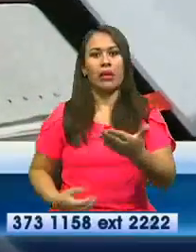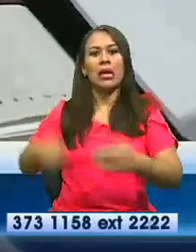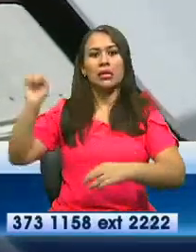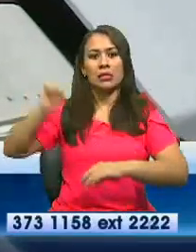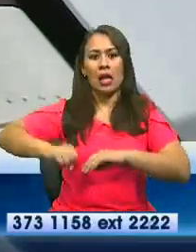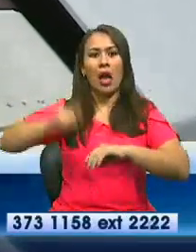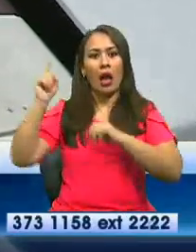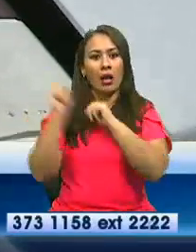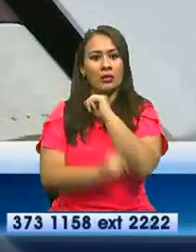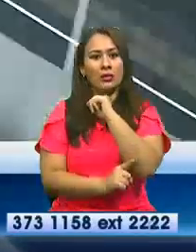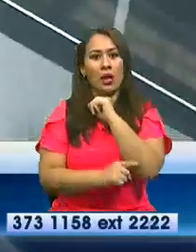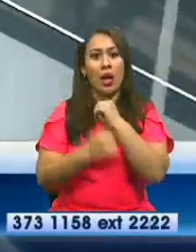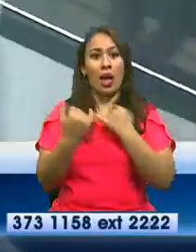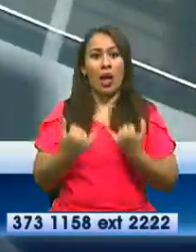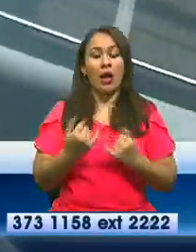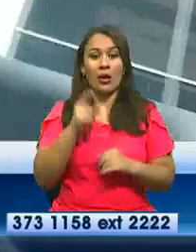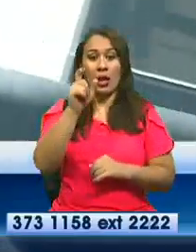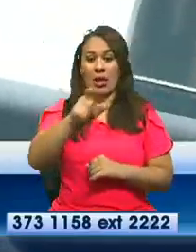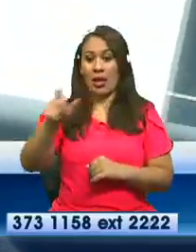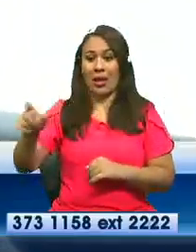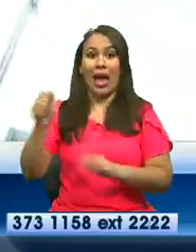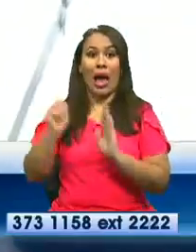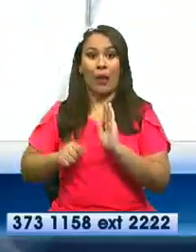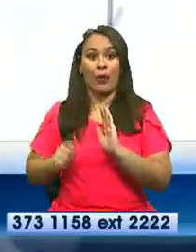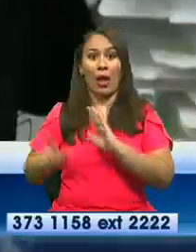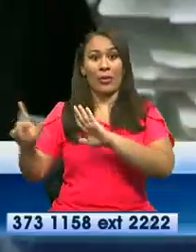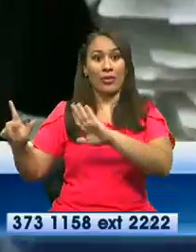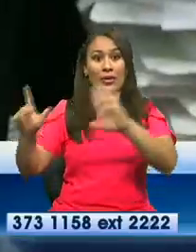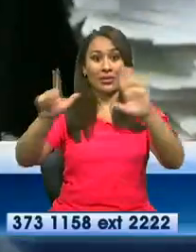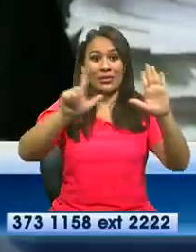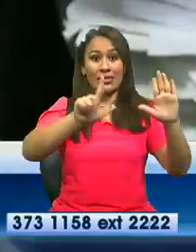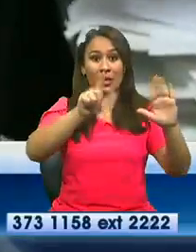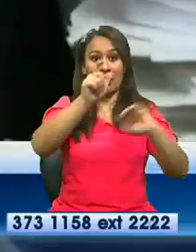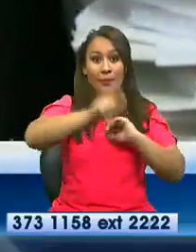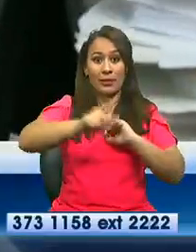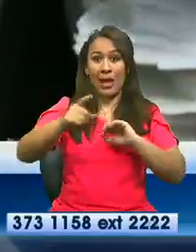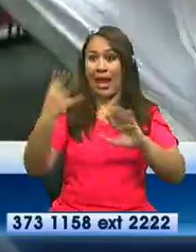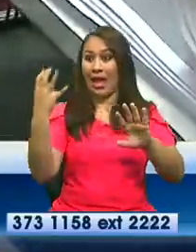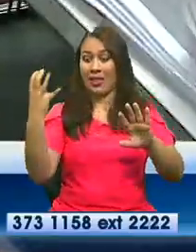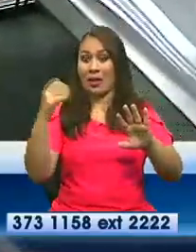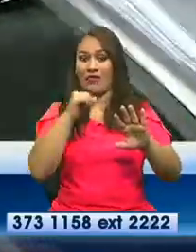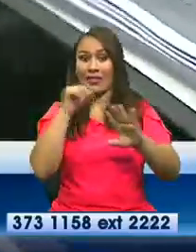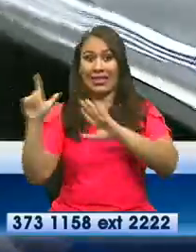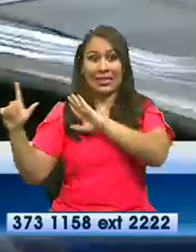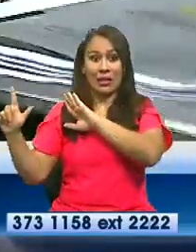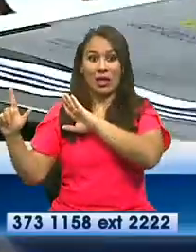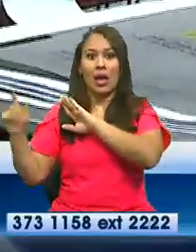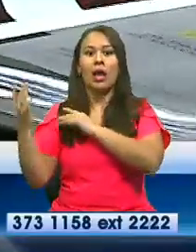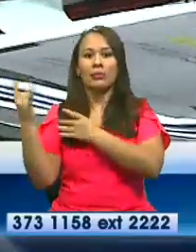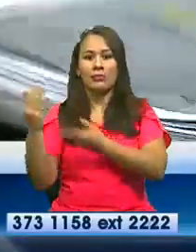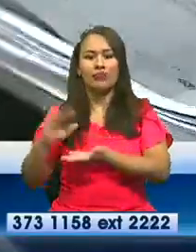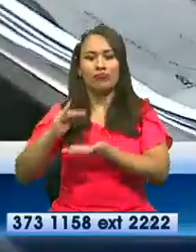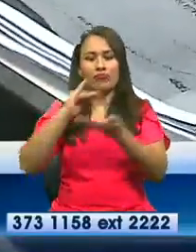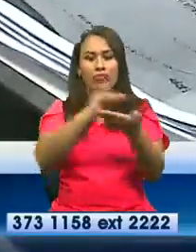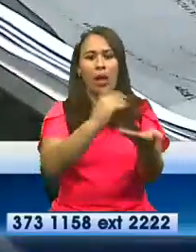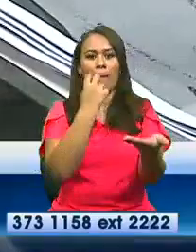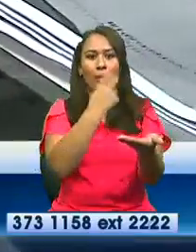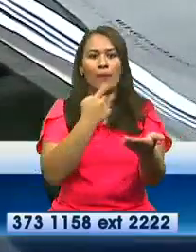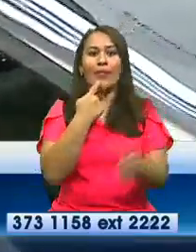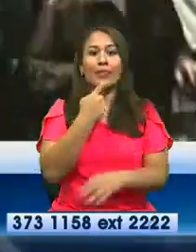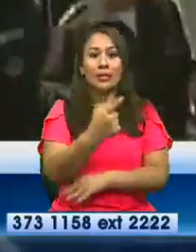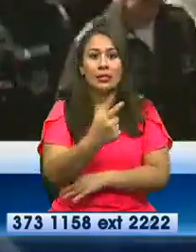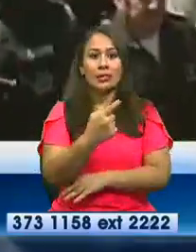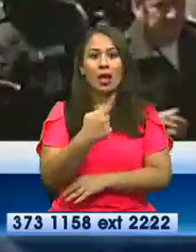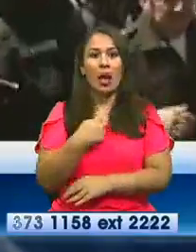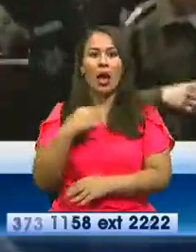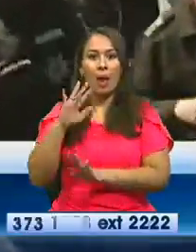acusatorio. Al momento, las defensas de 7 de los 14 acusados han presentado sus alegatos del caso y anuncian